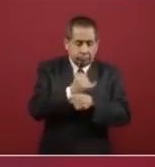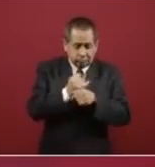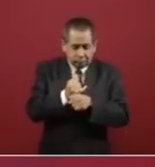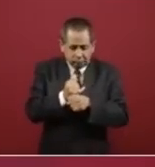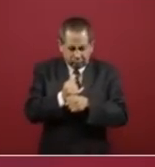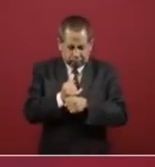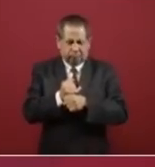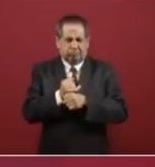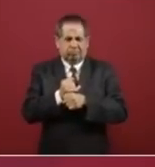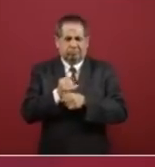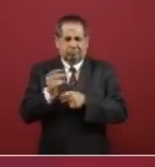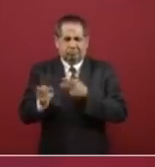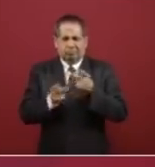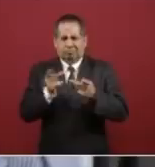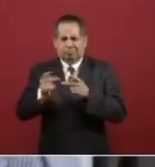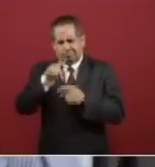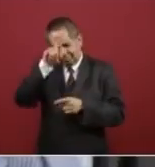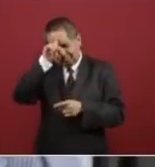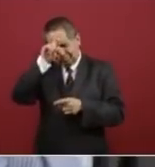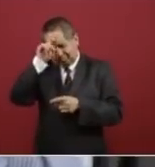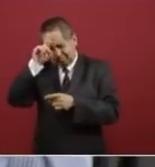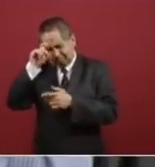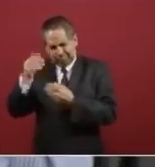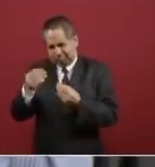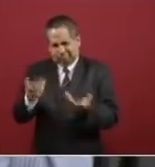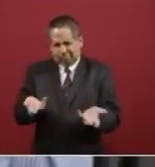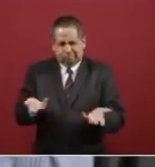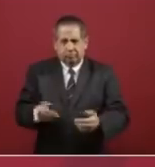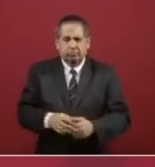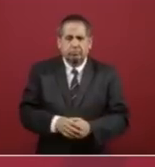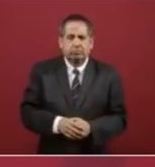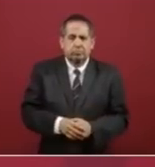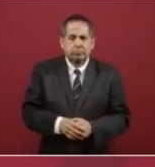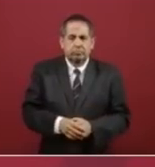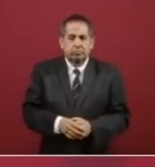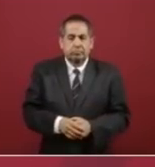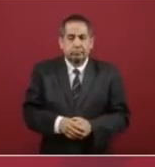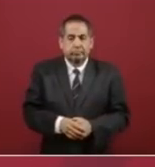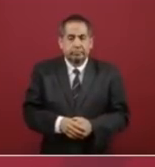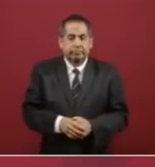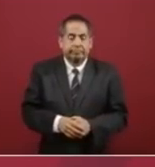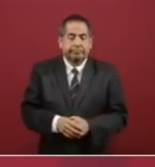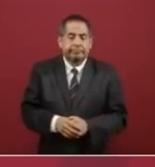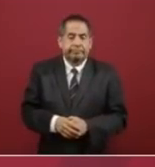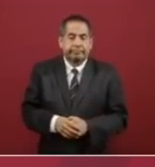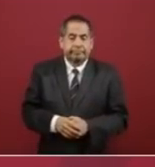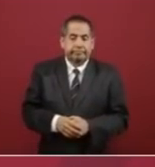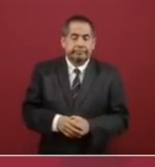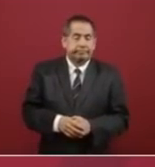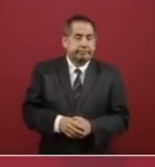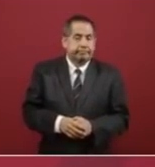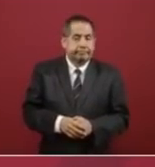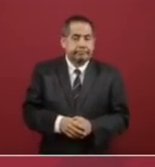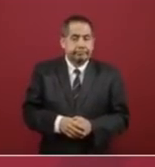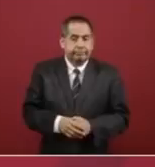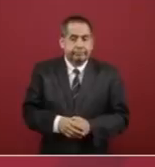1994, cenó con el entonces candidato a la presidencia Luis Donaldo Colosio y sigue lamentando su muerte. Tiene que